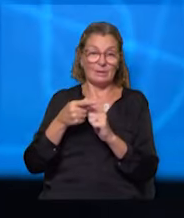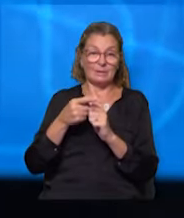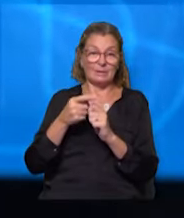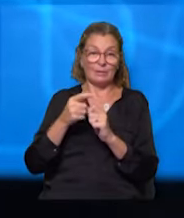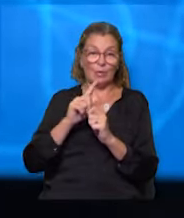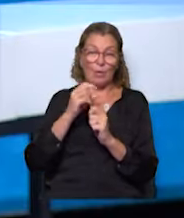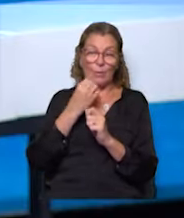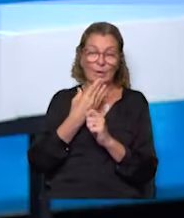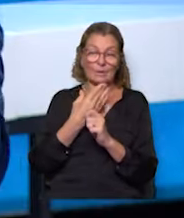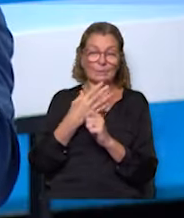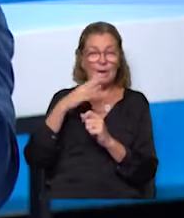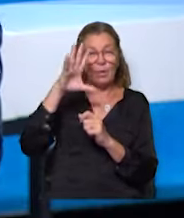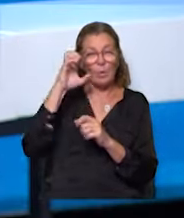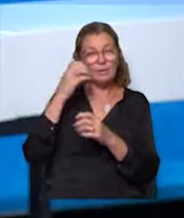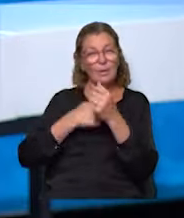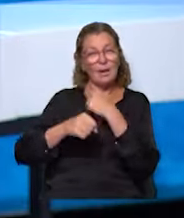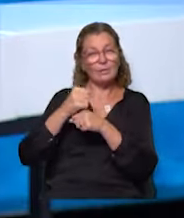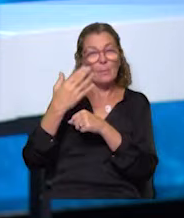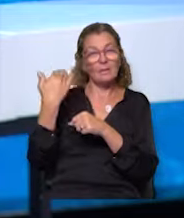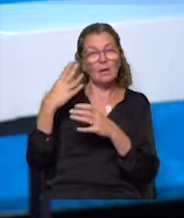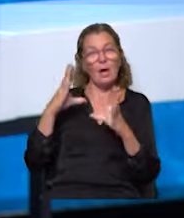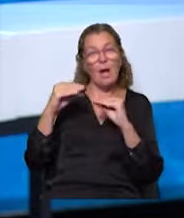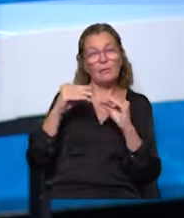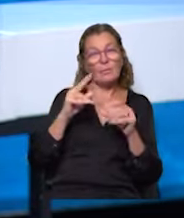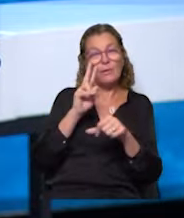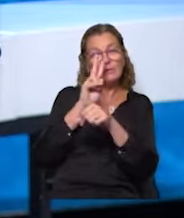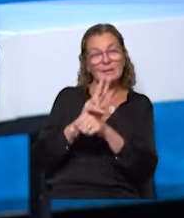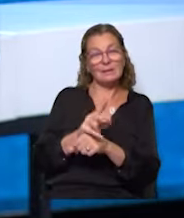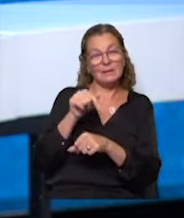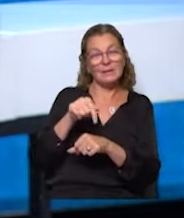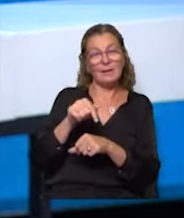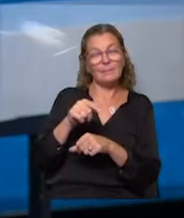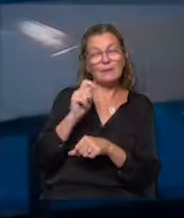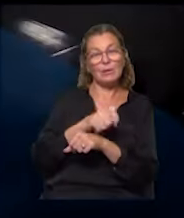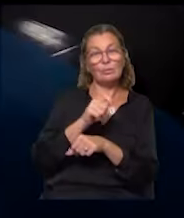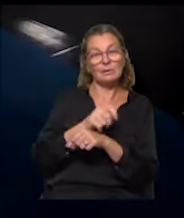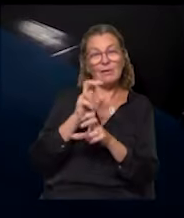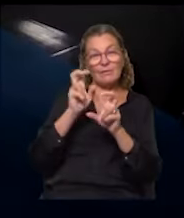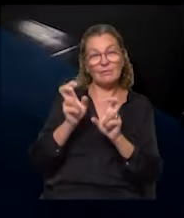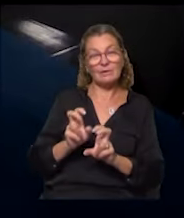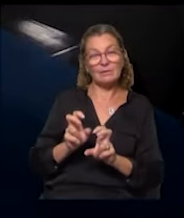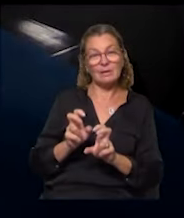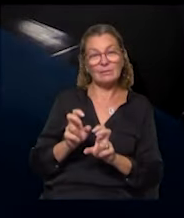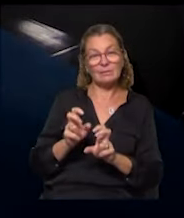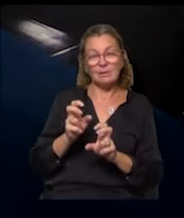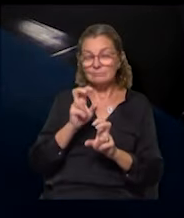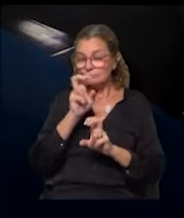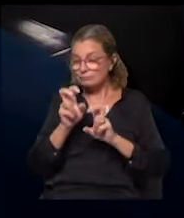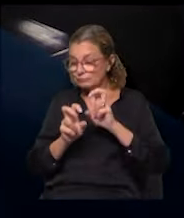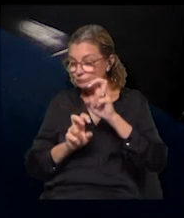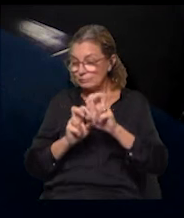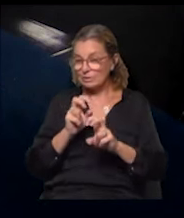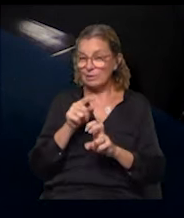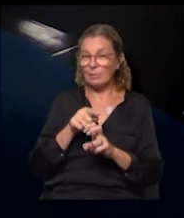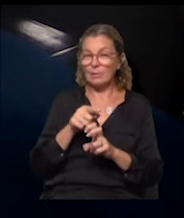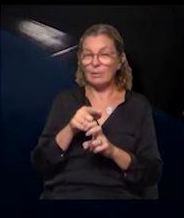injusta recuerdo el año pasado cuando conversamos cuando me visitaste aquí en lado B la justicia estaba investigando el supuesto espionaje no este a